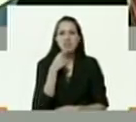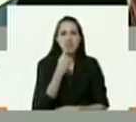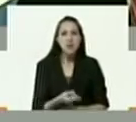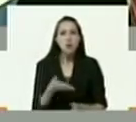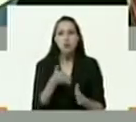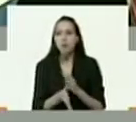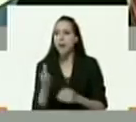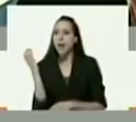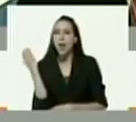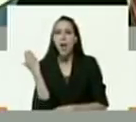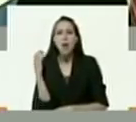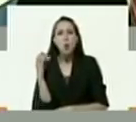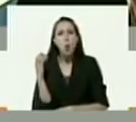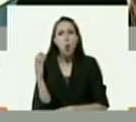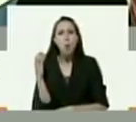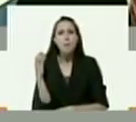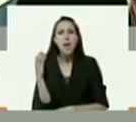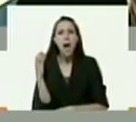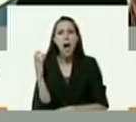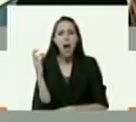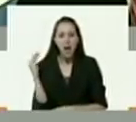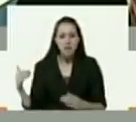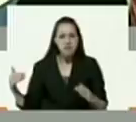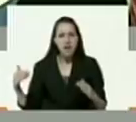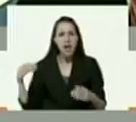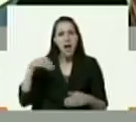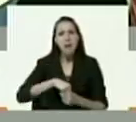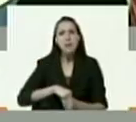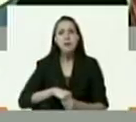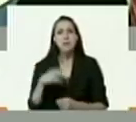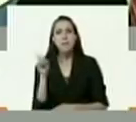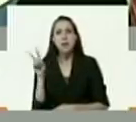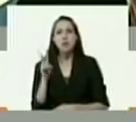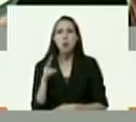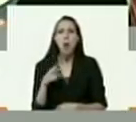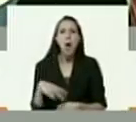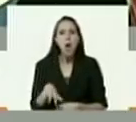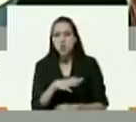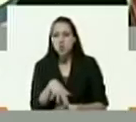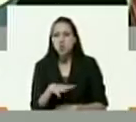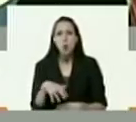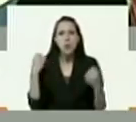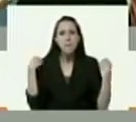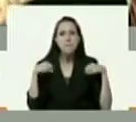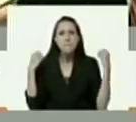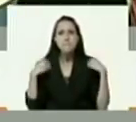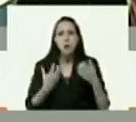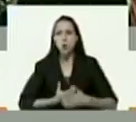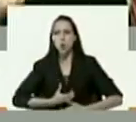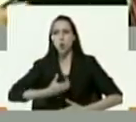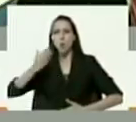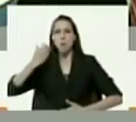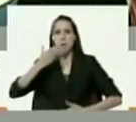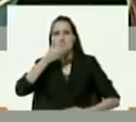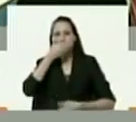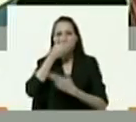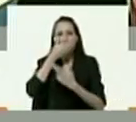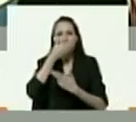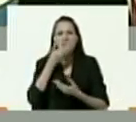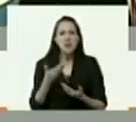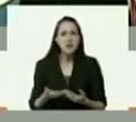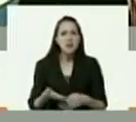desde Colombia intervenir en Venezuela? ¿Dónde se están entrenando esos paramilitares y esos